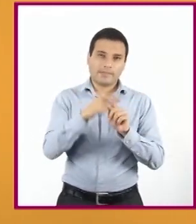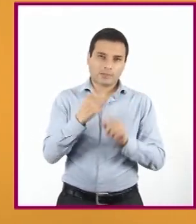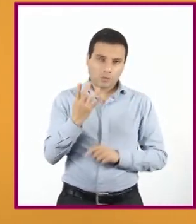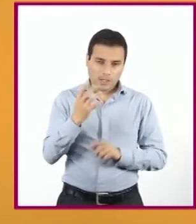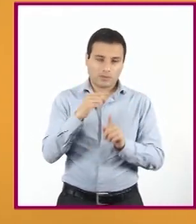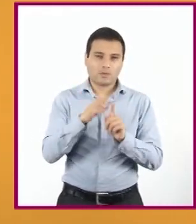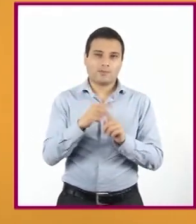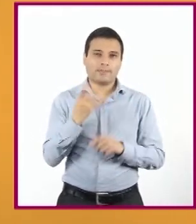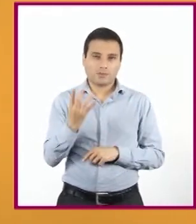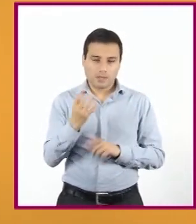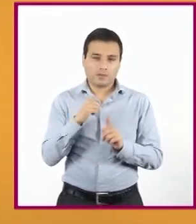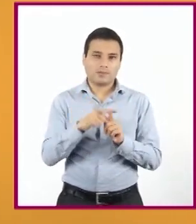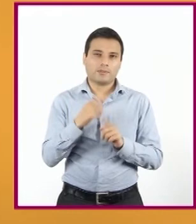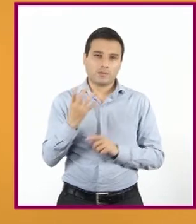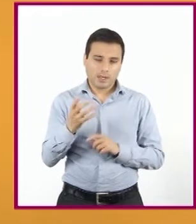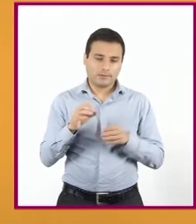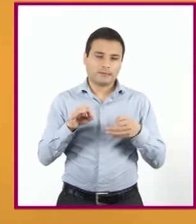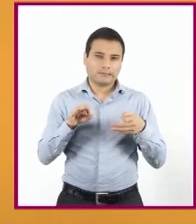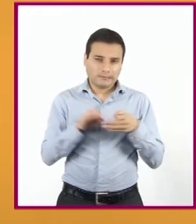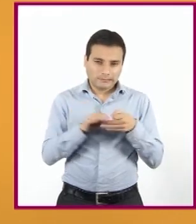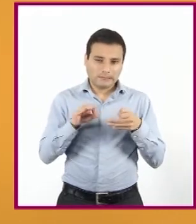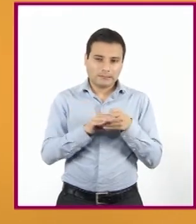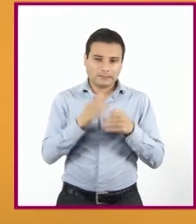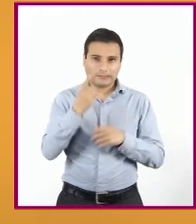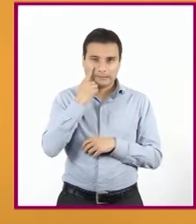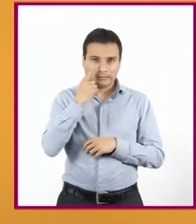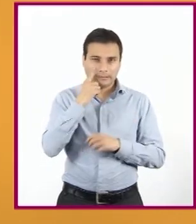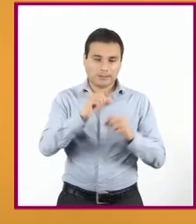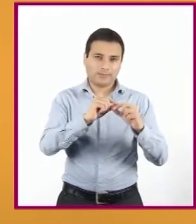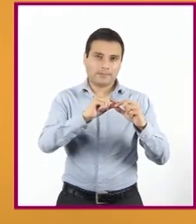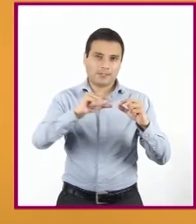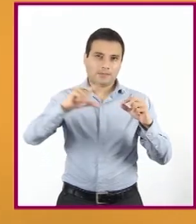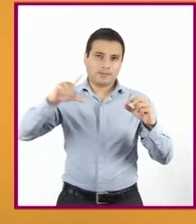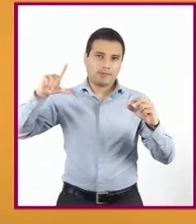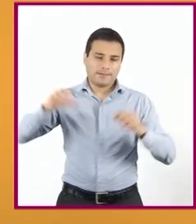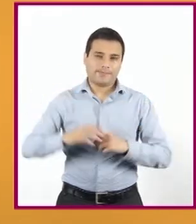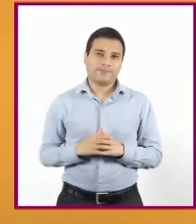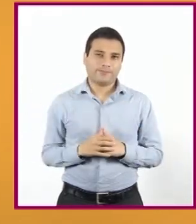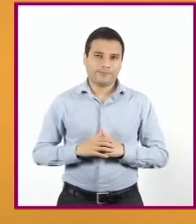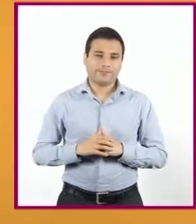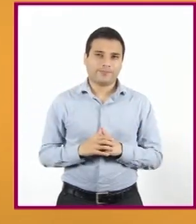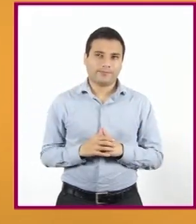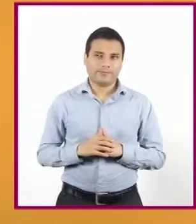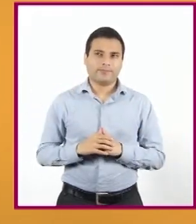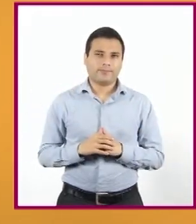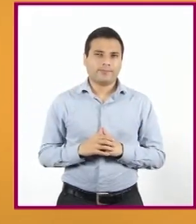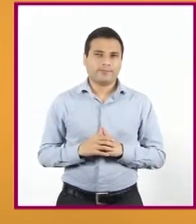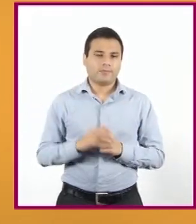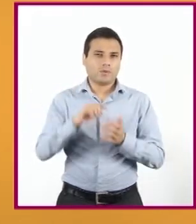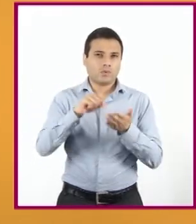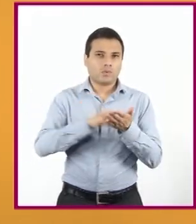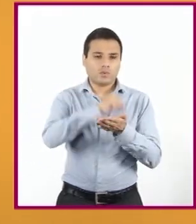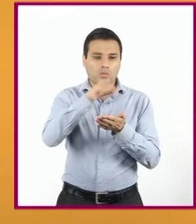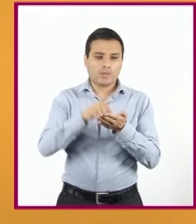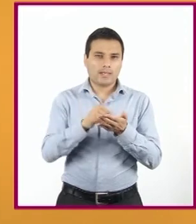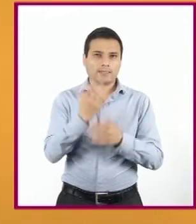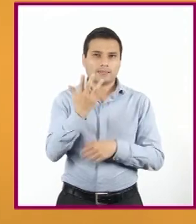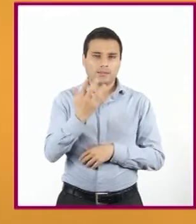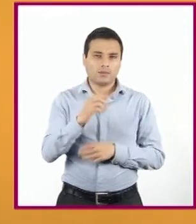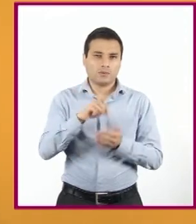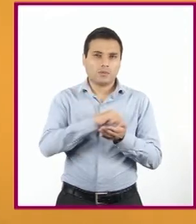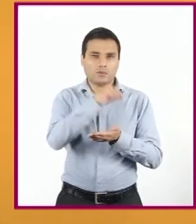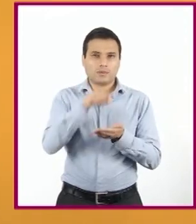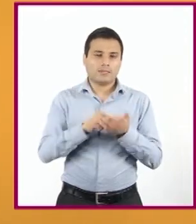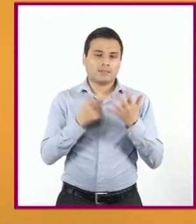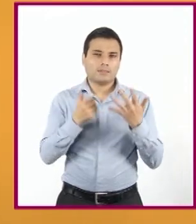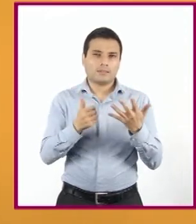unidades y que la sucesión es creciente o ascendente. ¿Qué números estarán en las posiciones 5 y 6 de